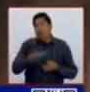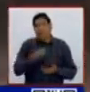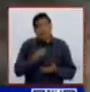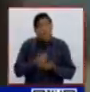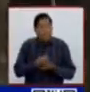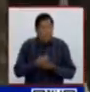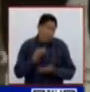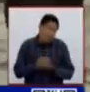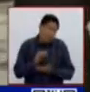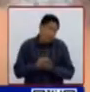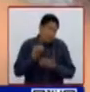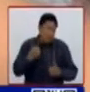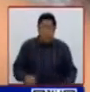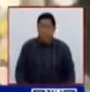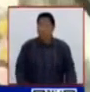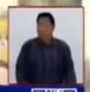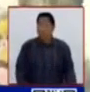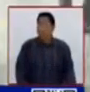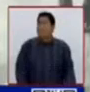económicamente, ¿no?